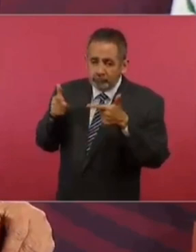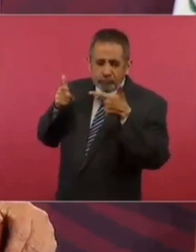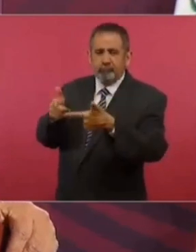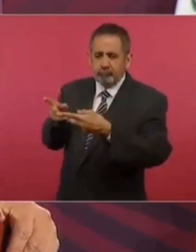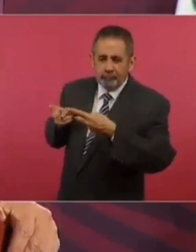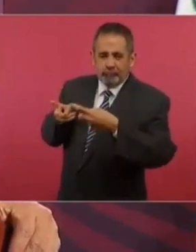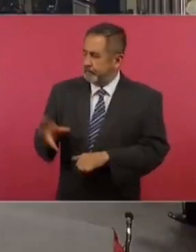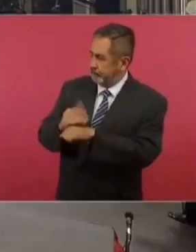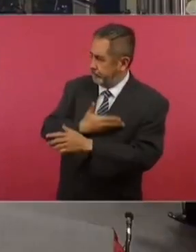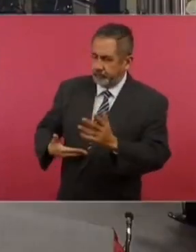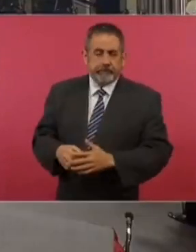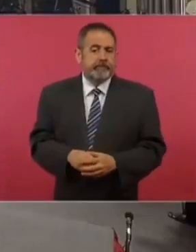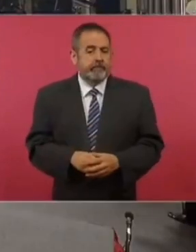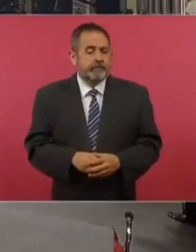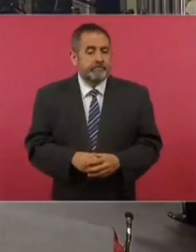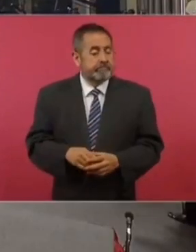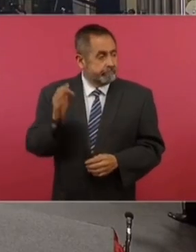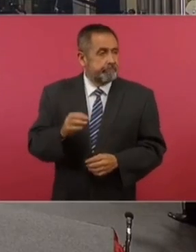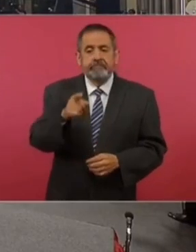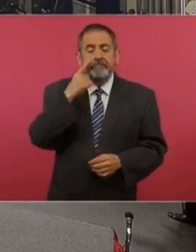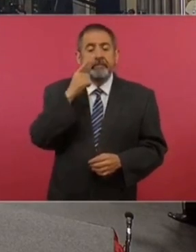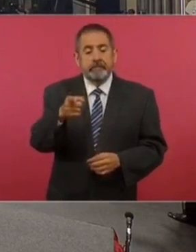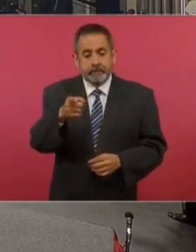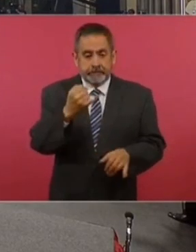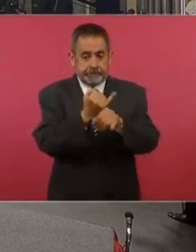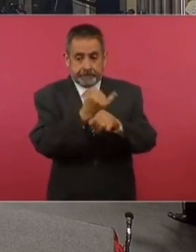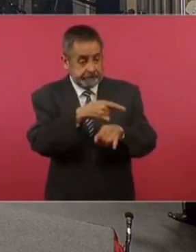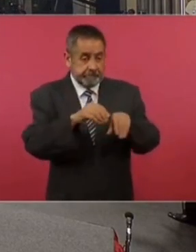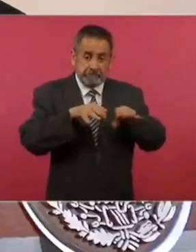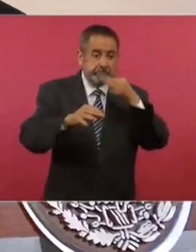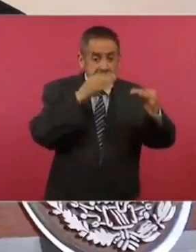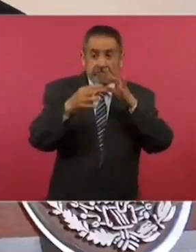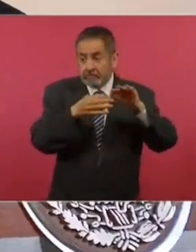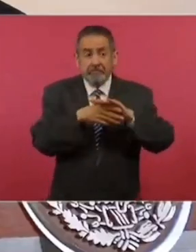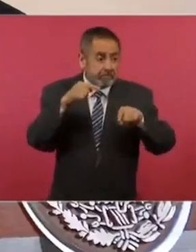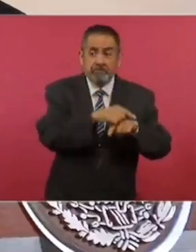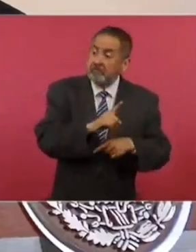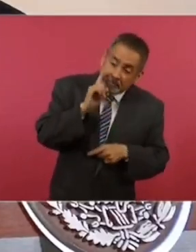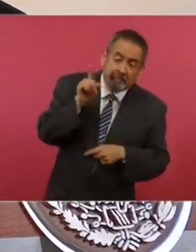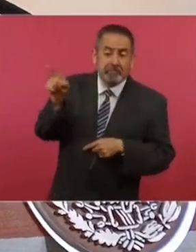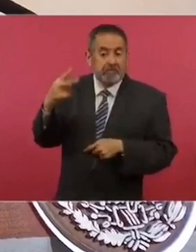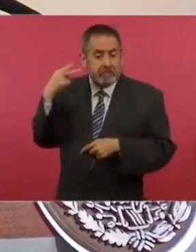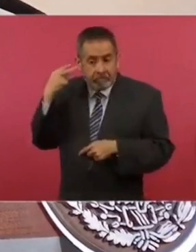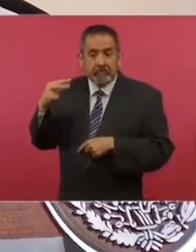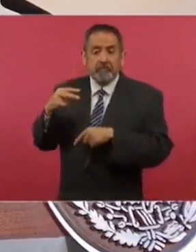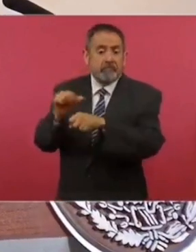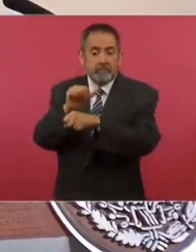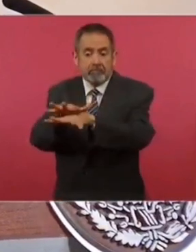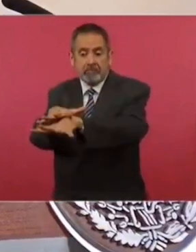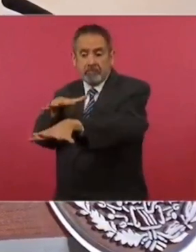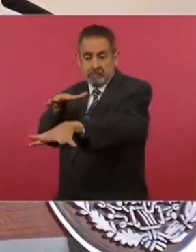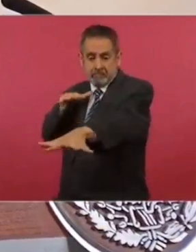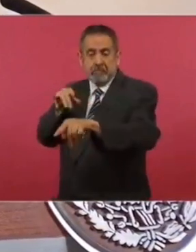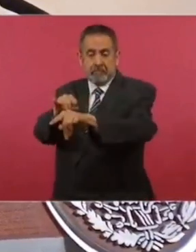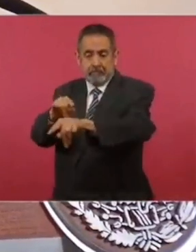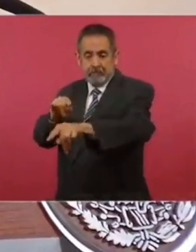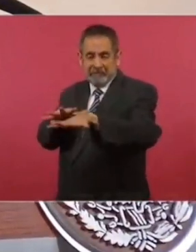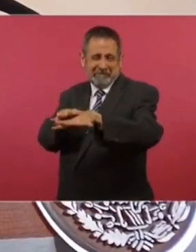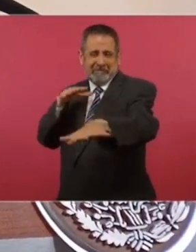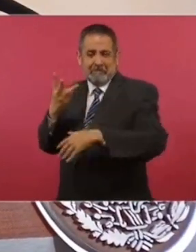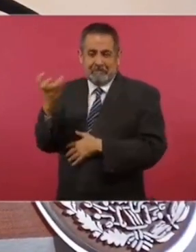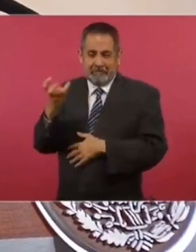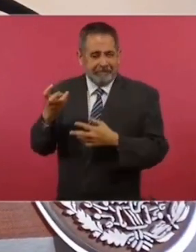esa manera masivamente. Efectivamente, estuvo en las redes la noticia sobre un asalto a automovilistas en la carretera. Decían que eran